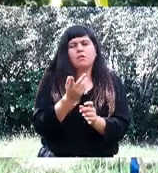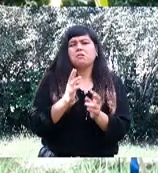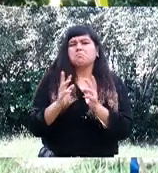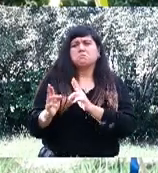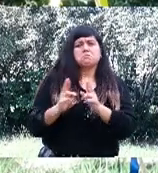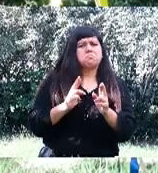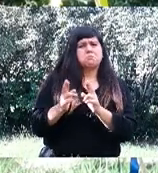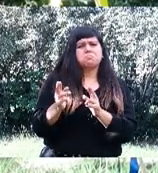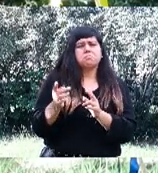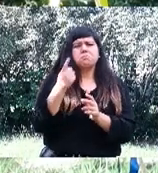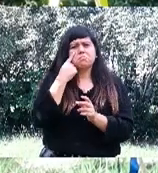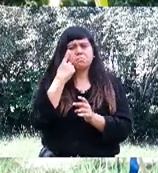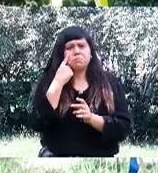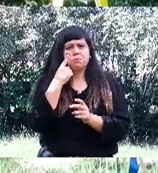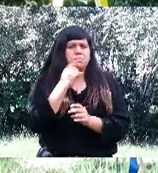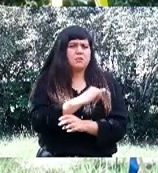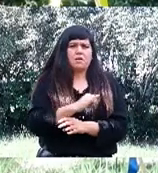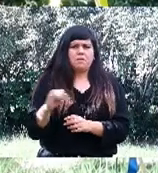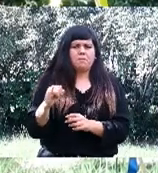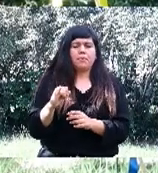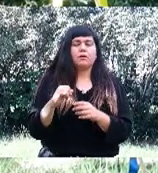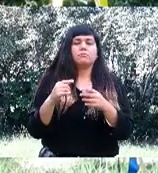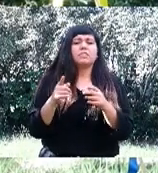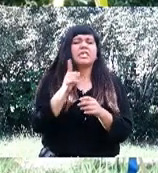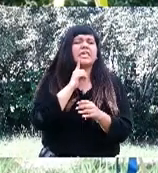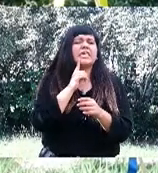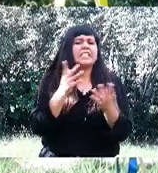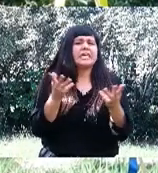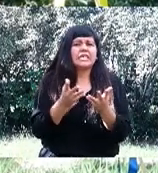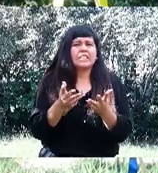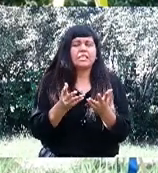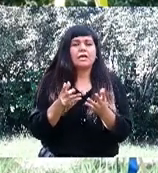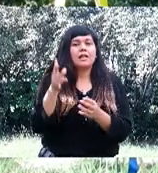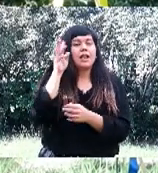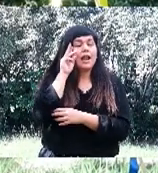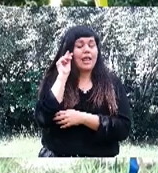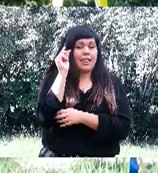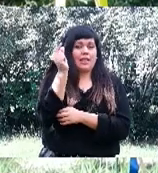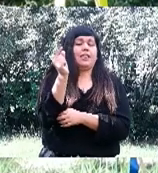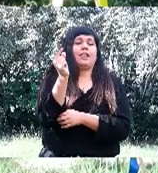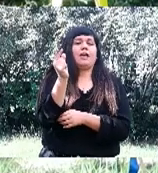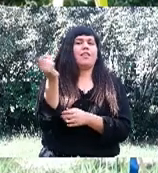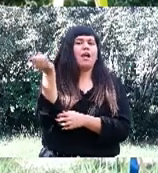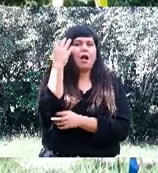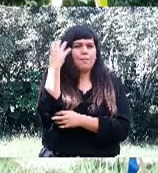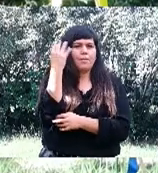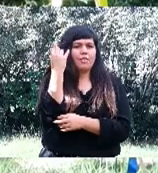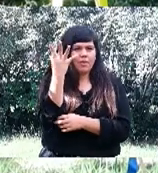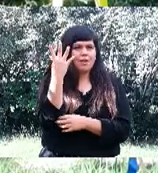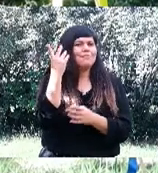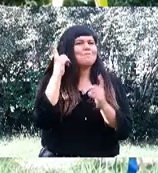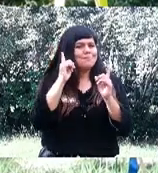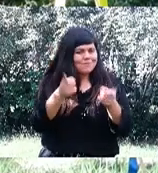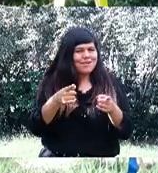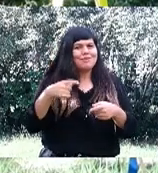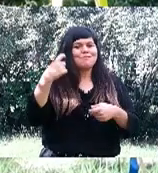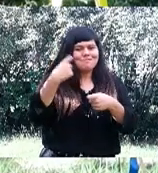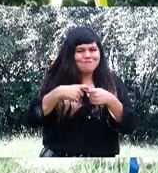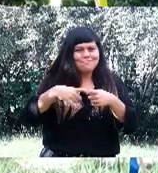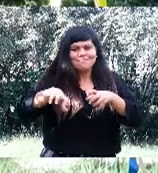relacionamos más cotidianamente en fondo y tiene mucho que ver con la idea del eh del aprender haciendo el fondo de